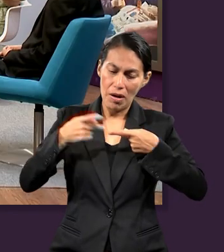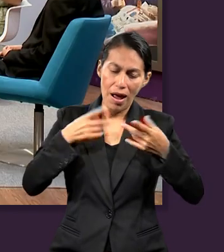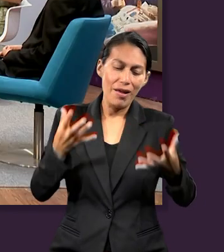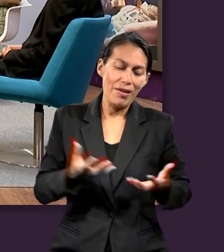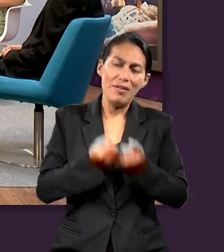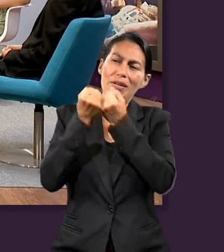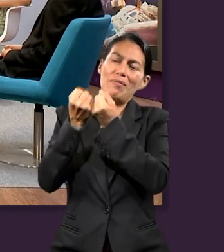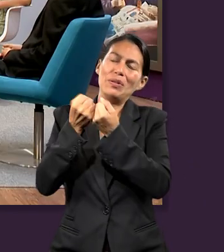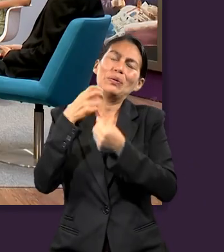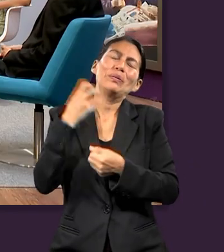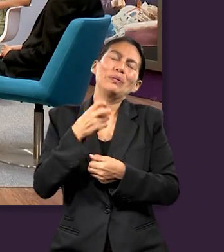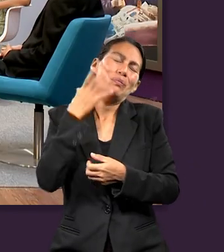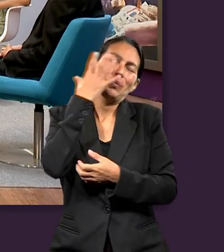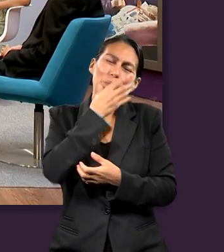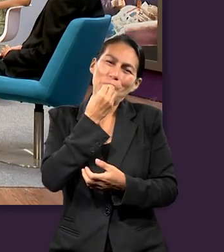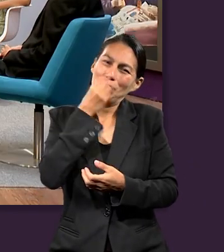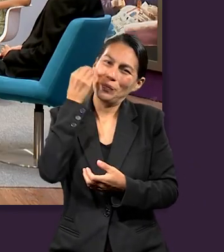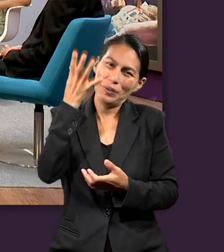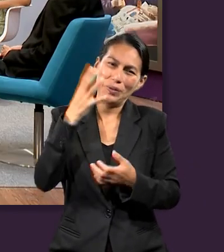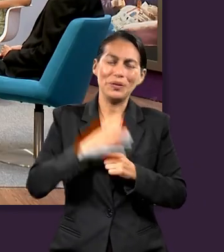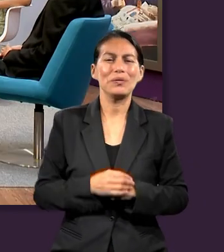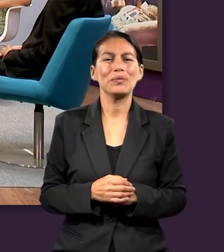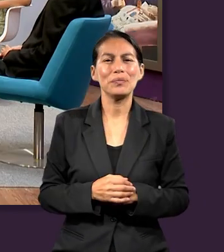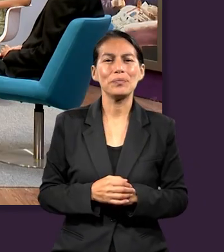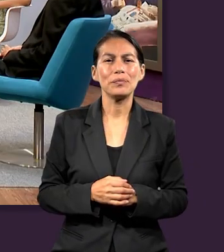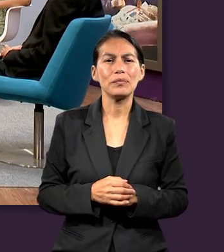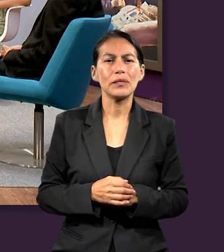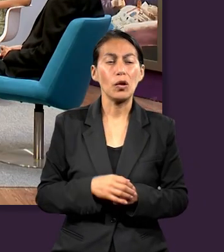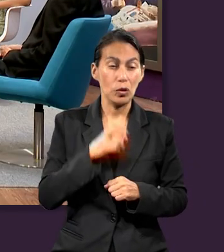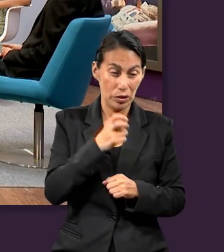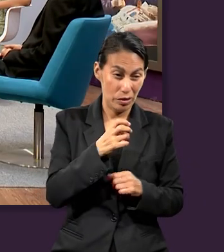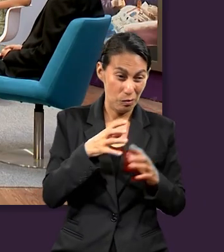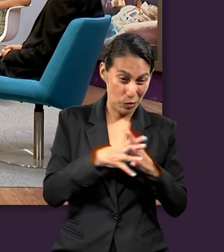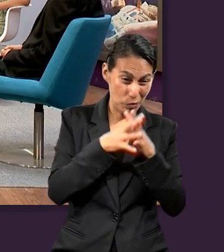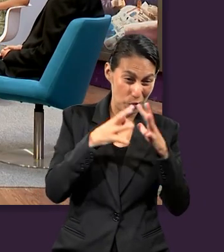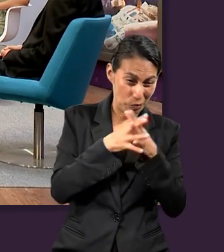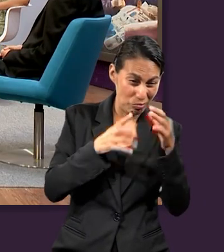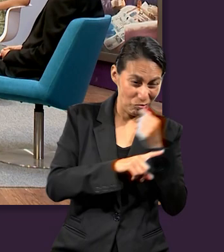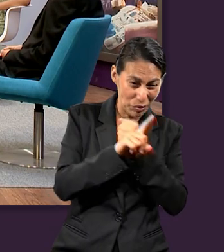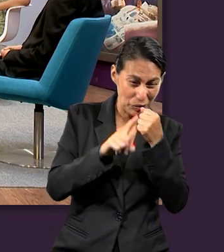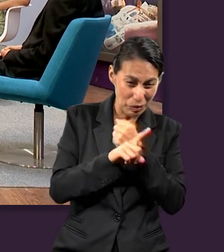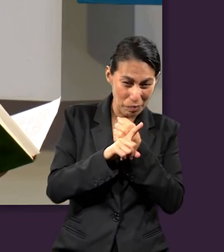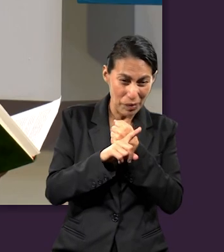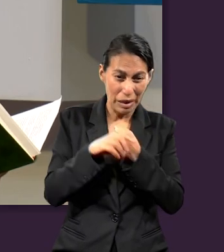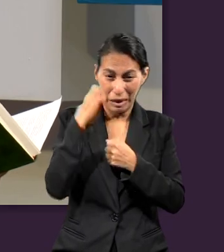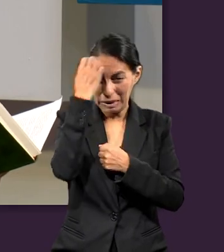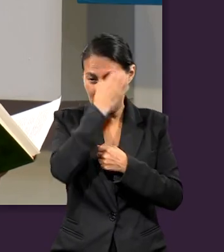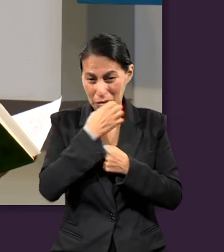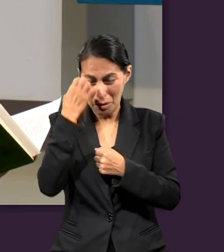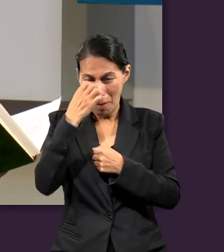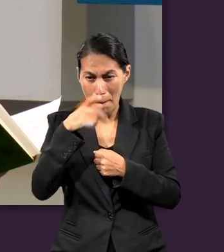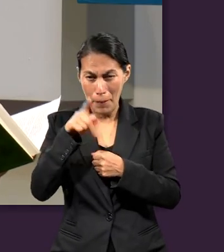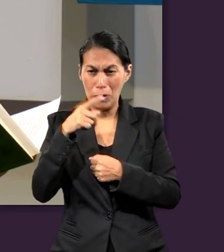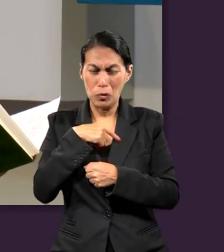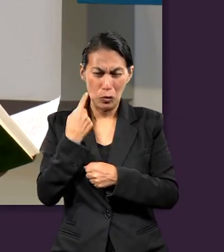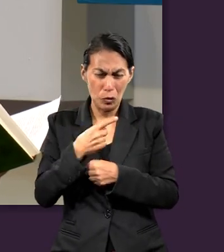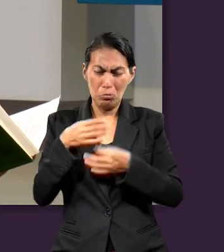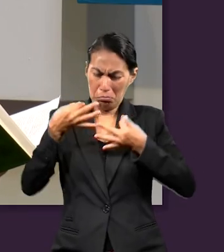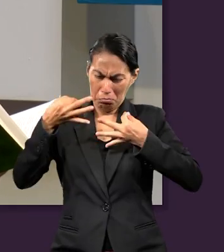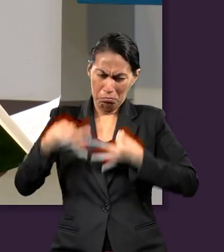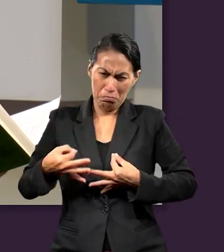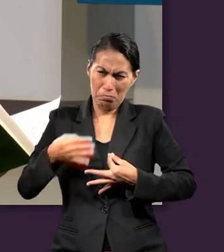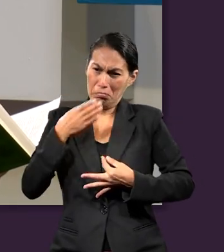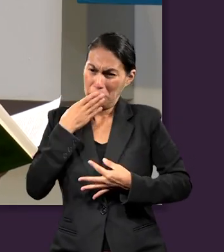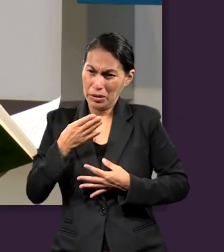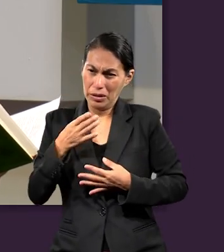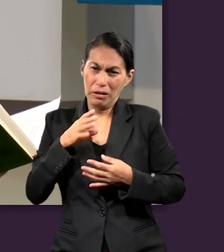Y salvarte entonces es un conflicto Pero podemos estar de lado correcto es un examen Pero tenemos la guía